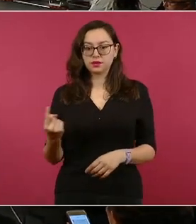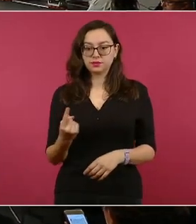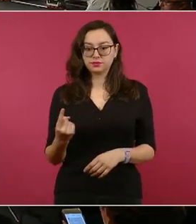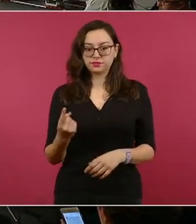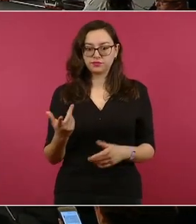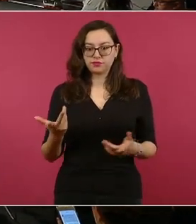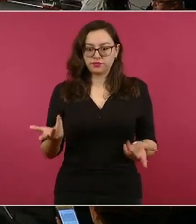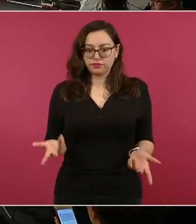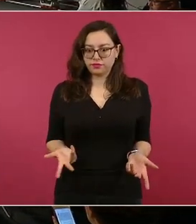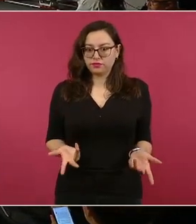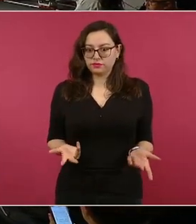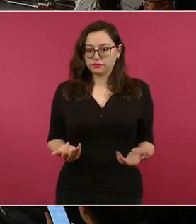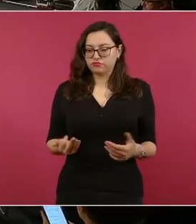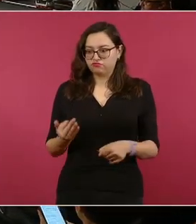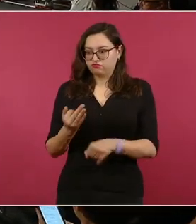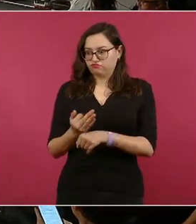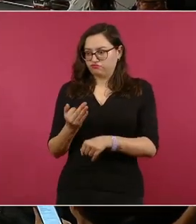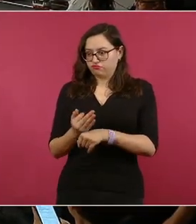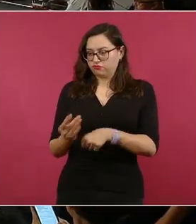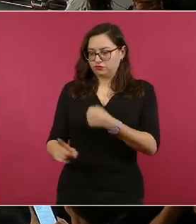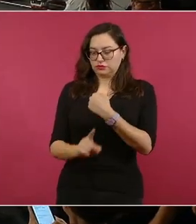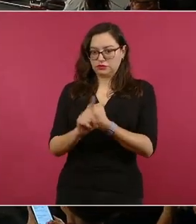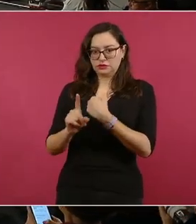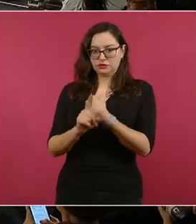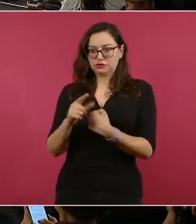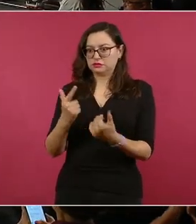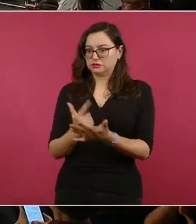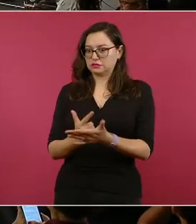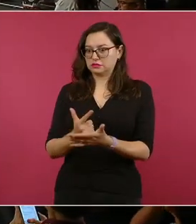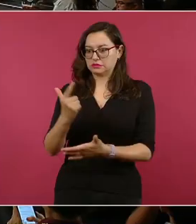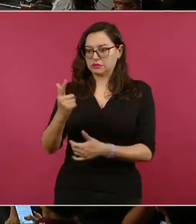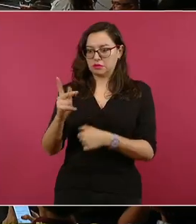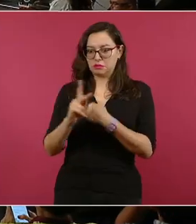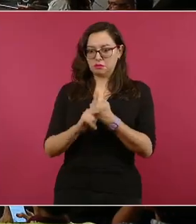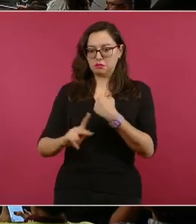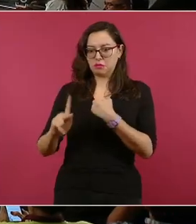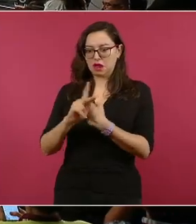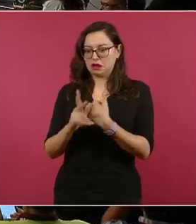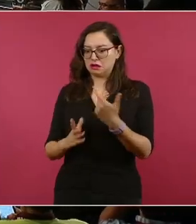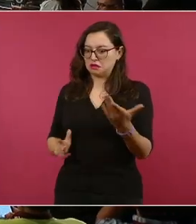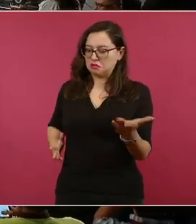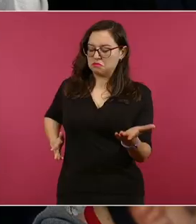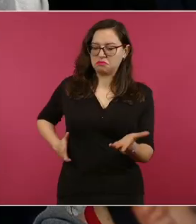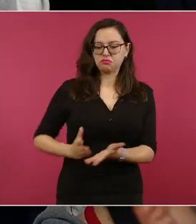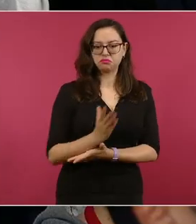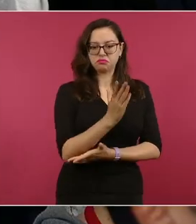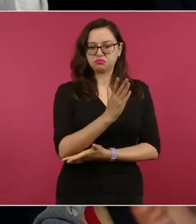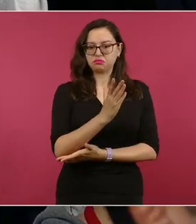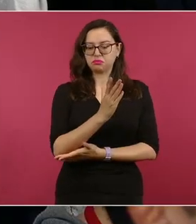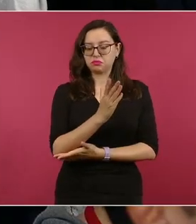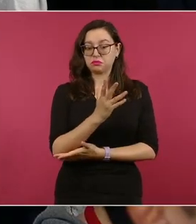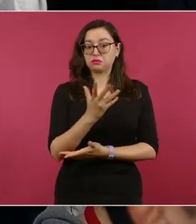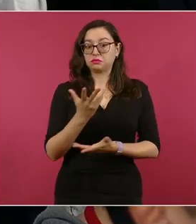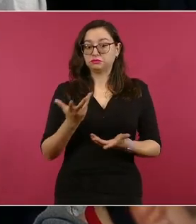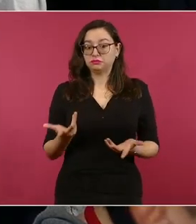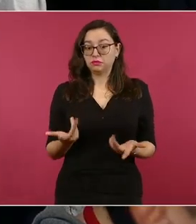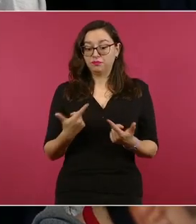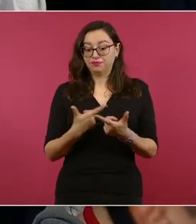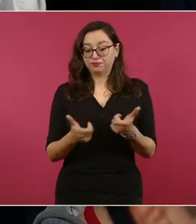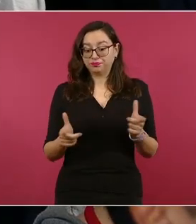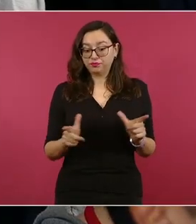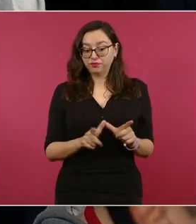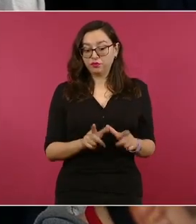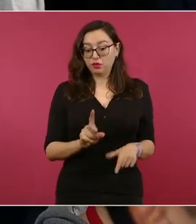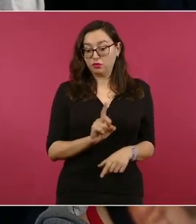en el sentido de que se violó la soberanía nacional, pues está emergiendo la verdadera cara de la ultraderecha. Estos son momentos de